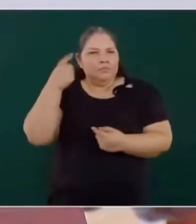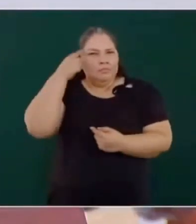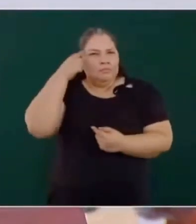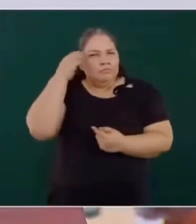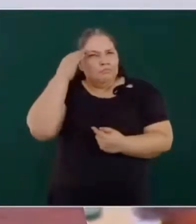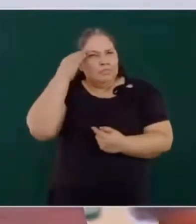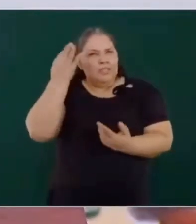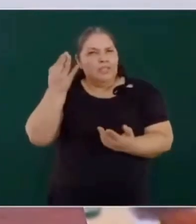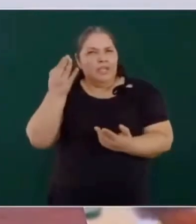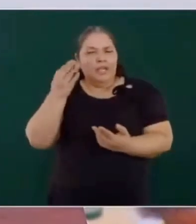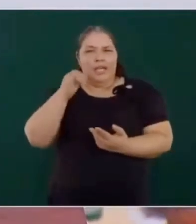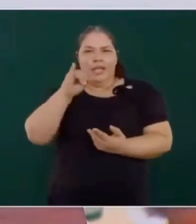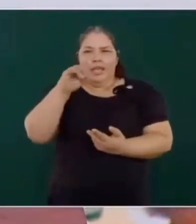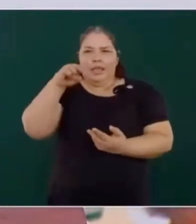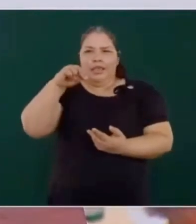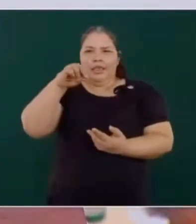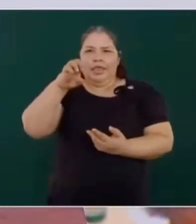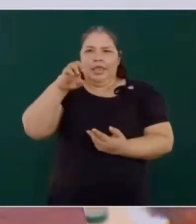El INEGI